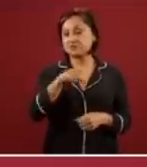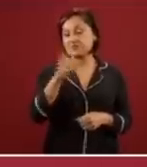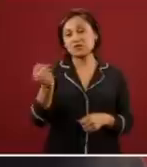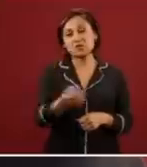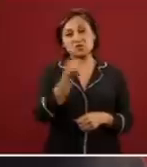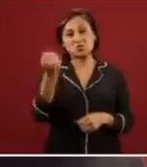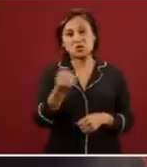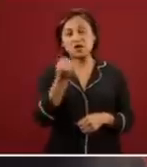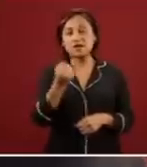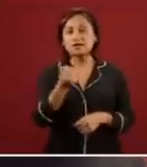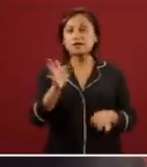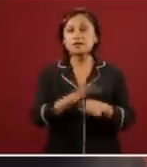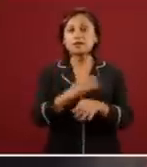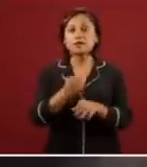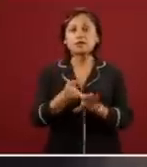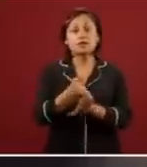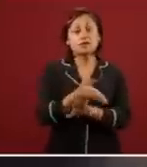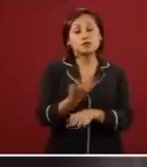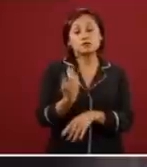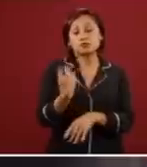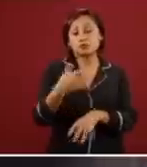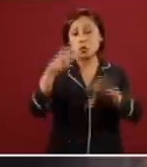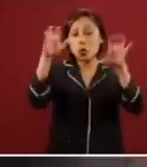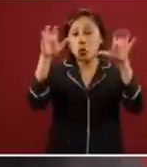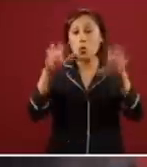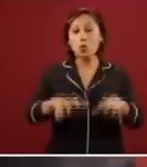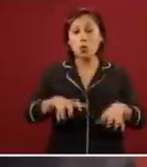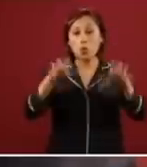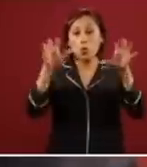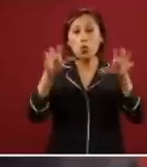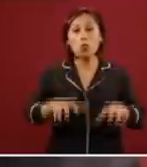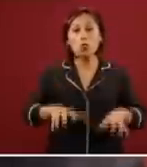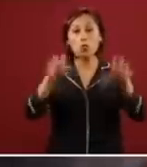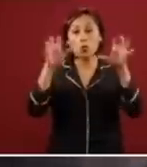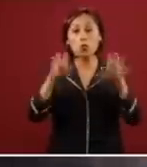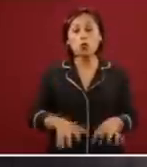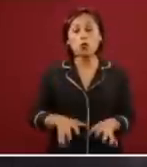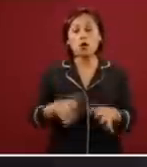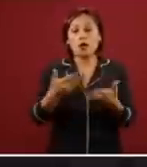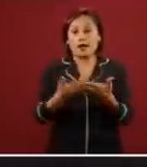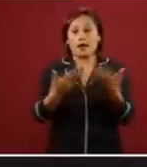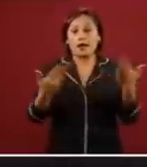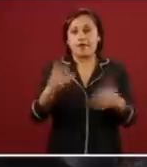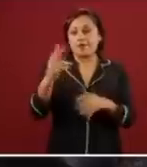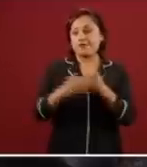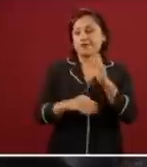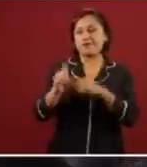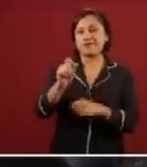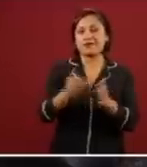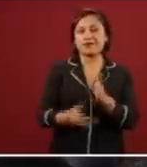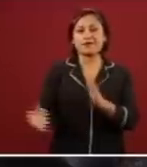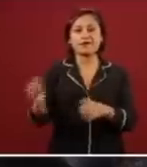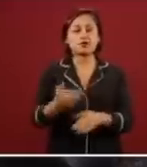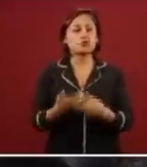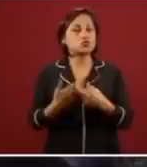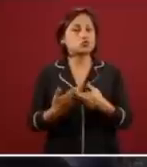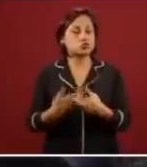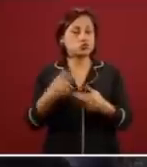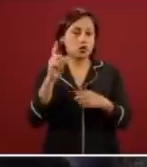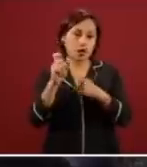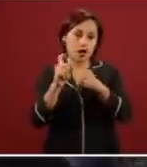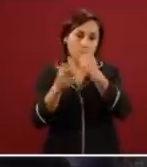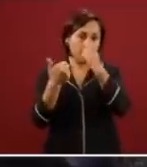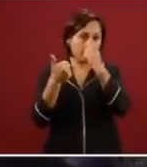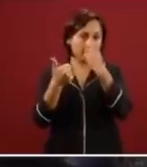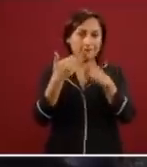mucho, no van a padecer este año de falta de agua, pero esa